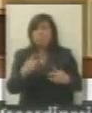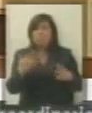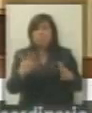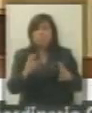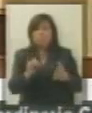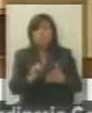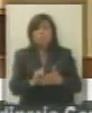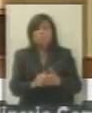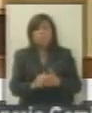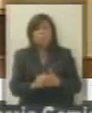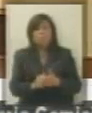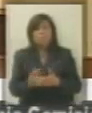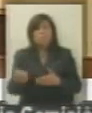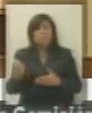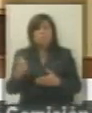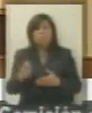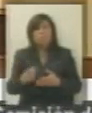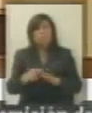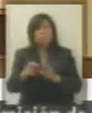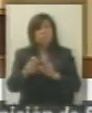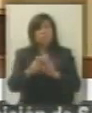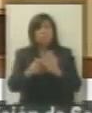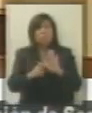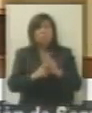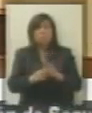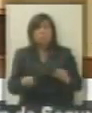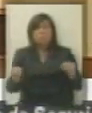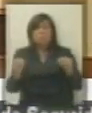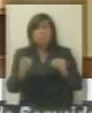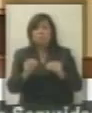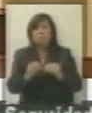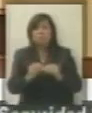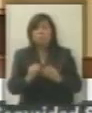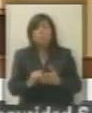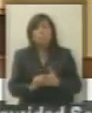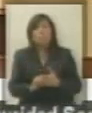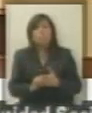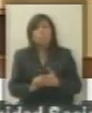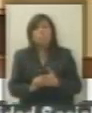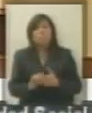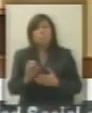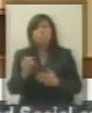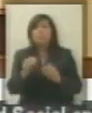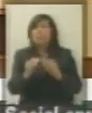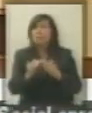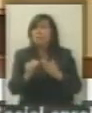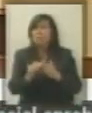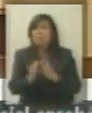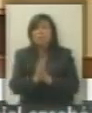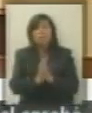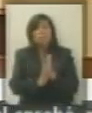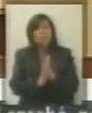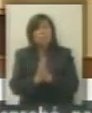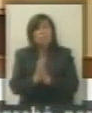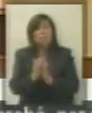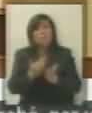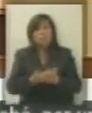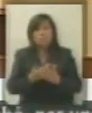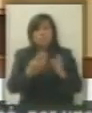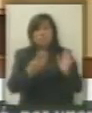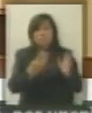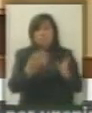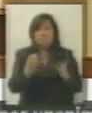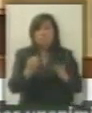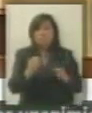2010, la asignación para el programa Juntos se quintuplicó y el número de hogares beneficiarios pasó de